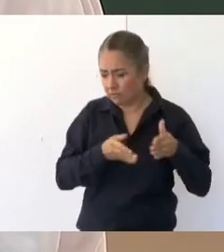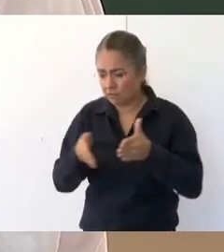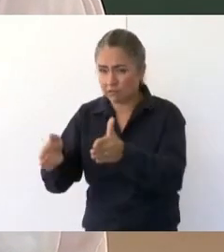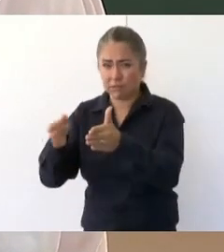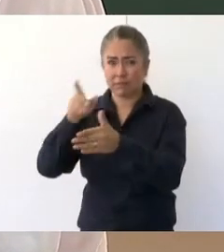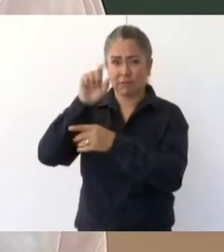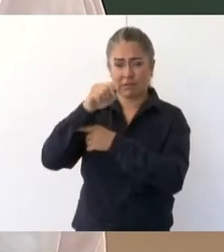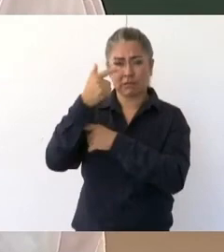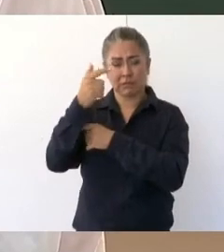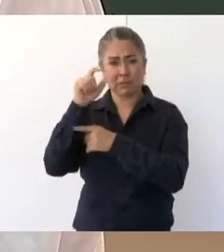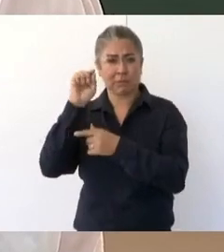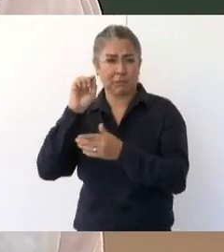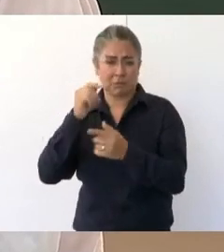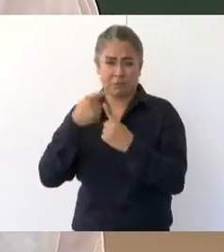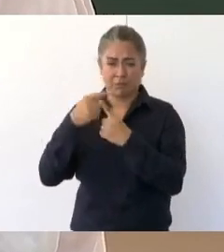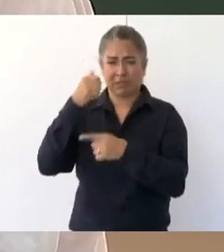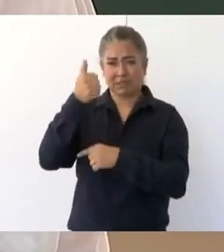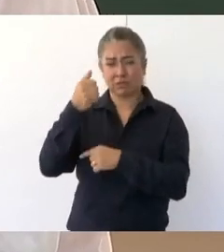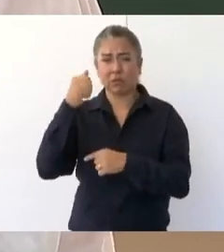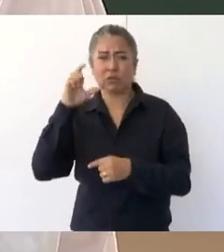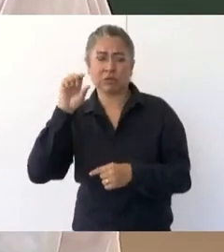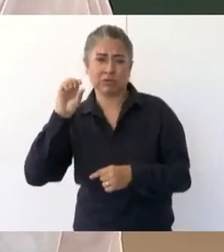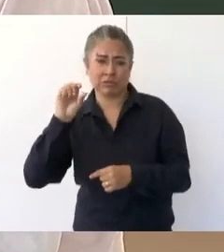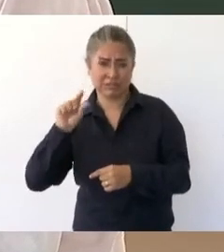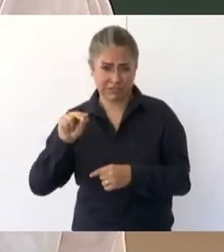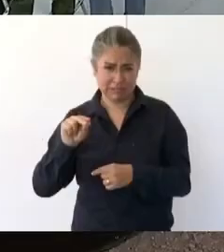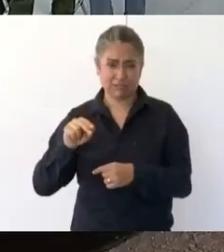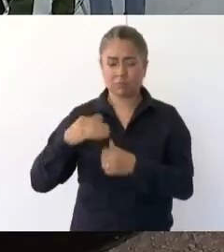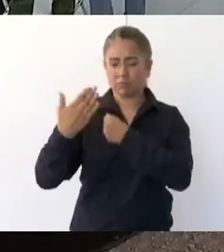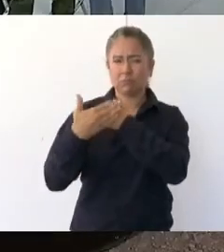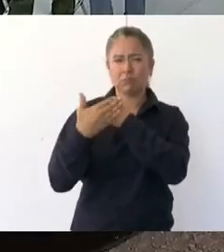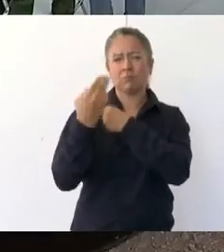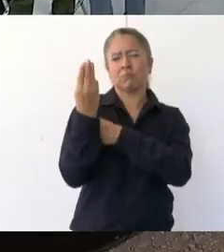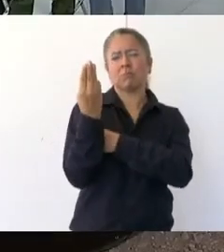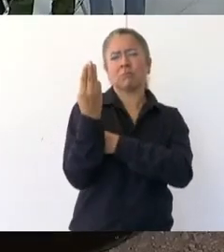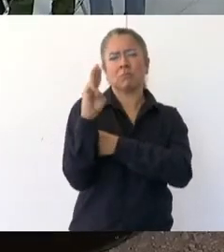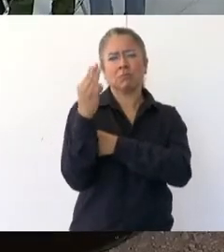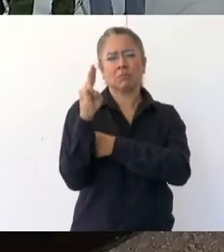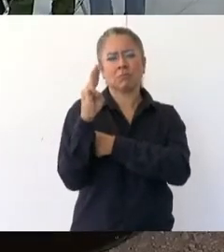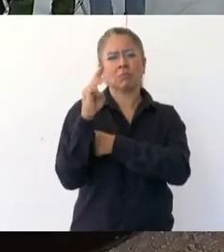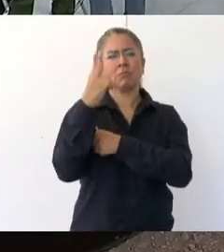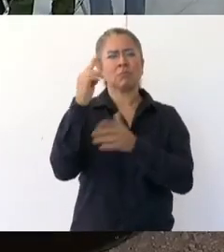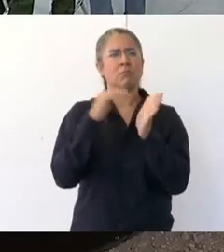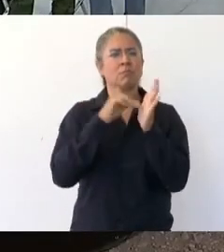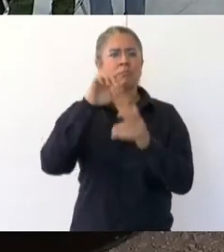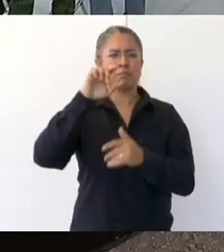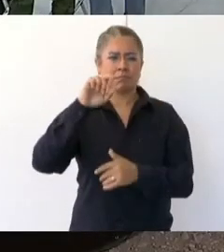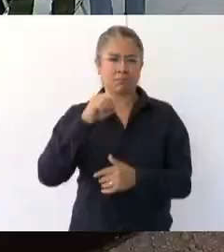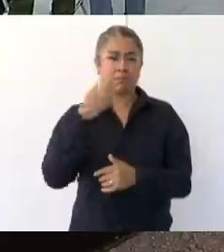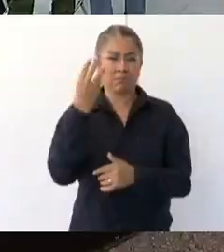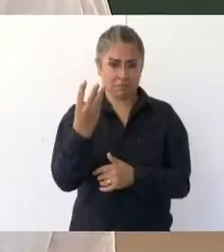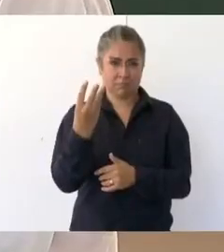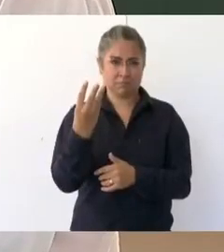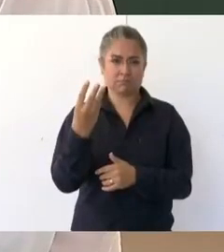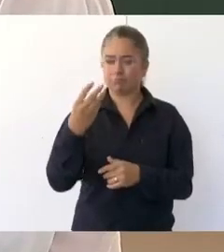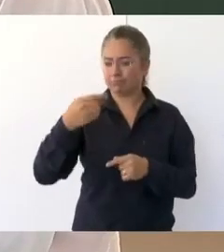680, que permitirán en el próximo año 2023 la conclusión de las zonas de riego pendientes del